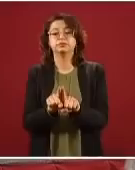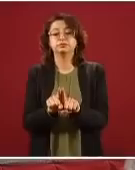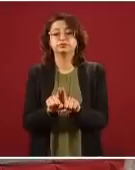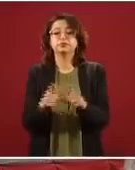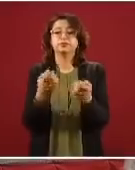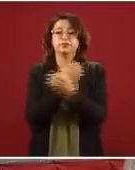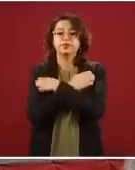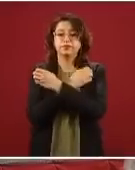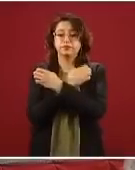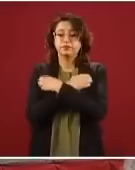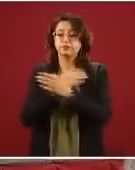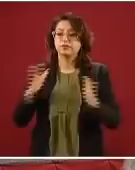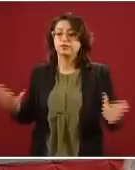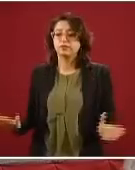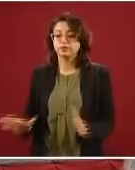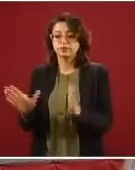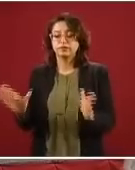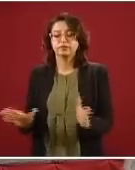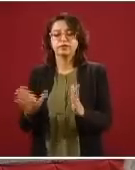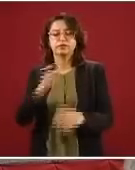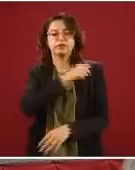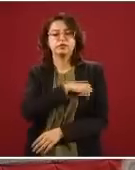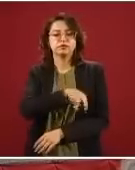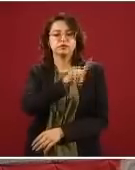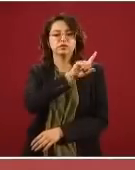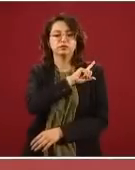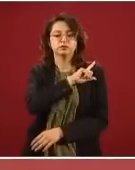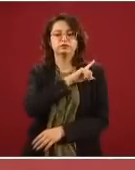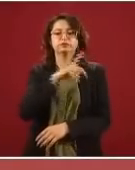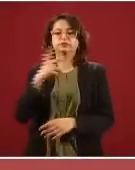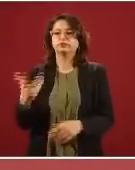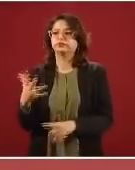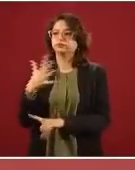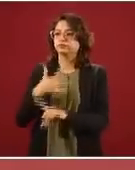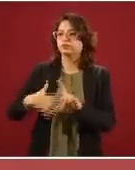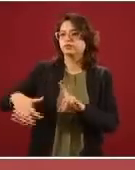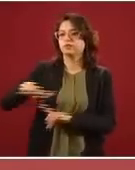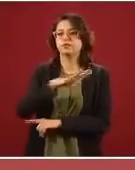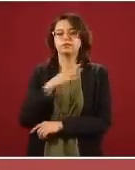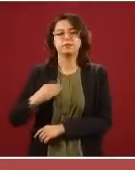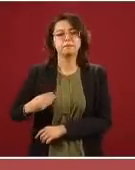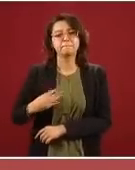la educación, la salud, el bienestar de nuestro pueblo.